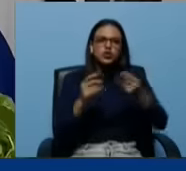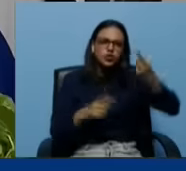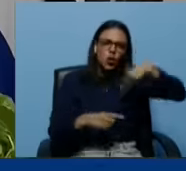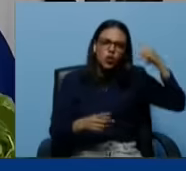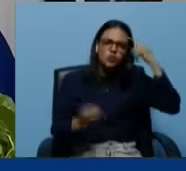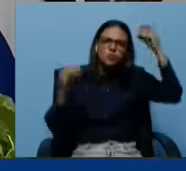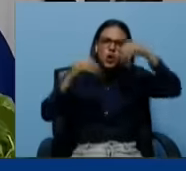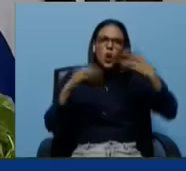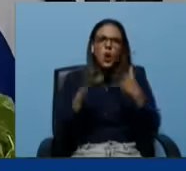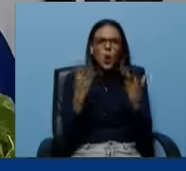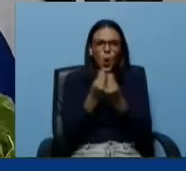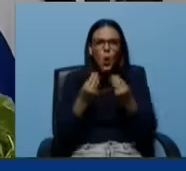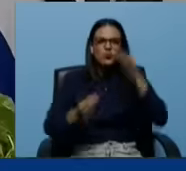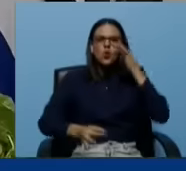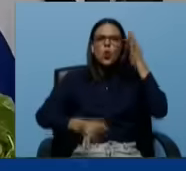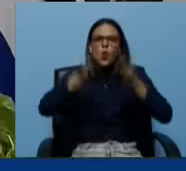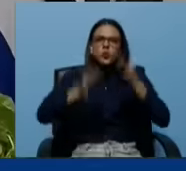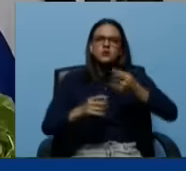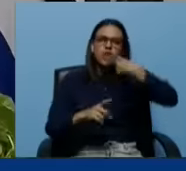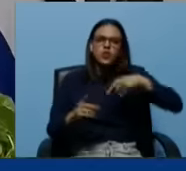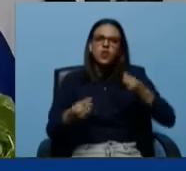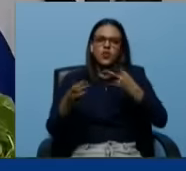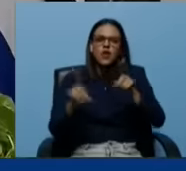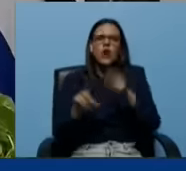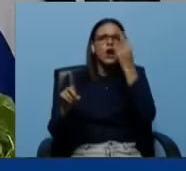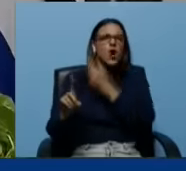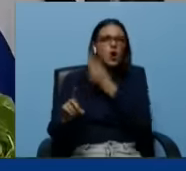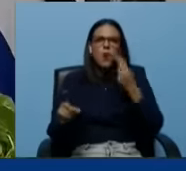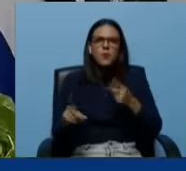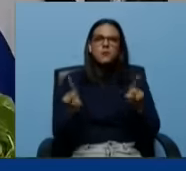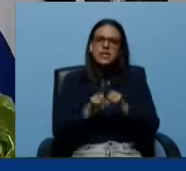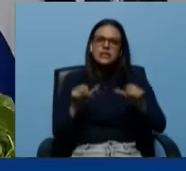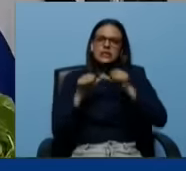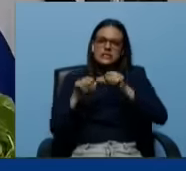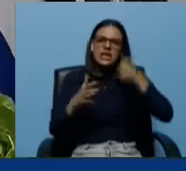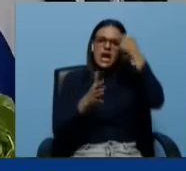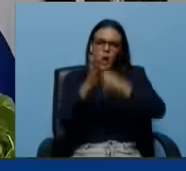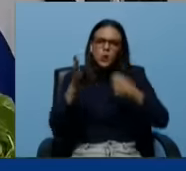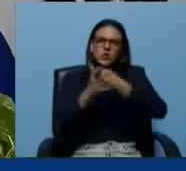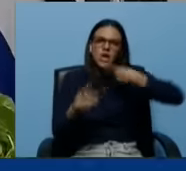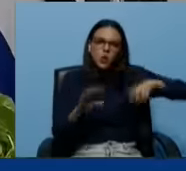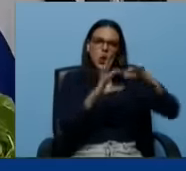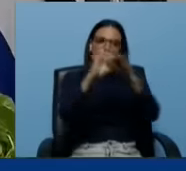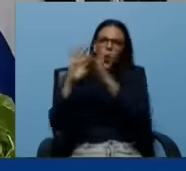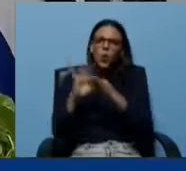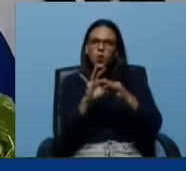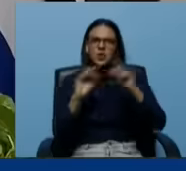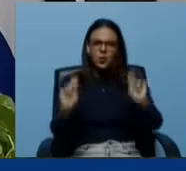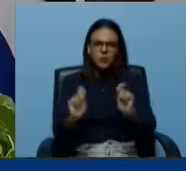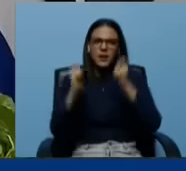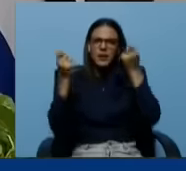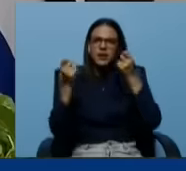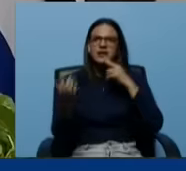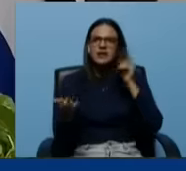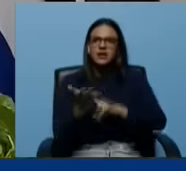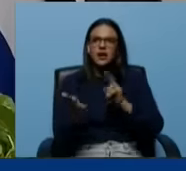justicia, y nos comprometemos a luchar conjuntamente para hacer realidad.